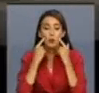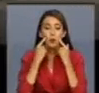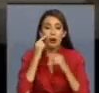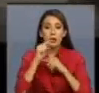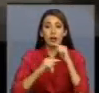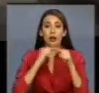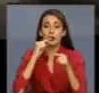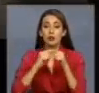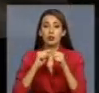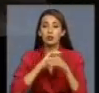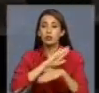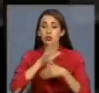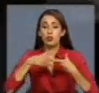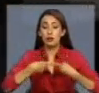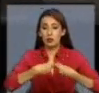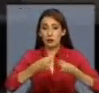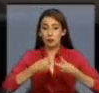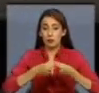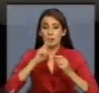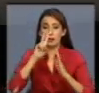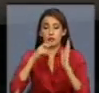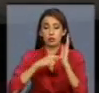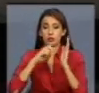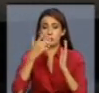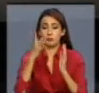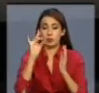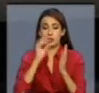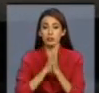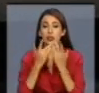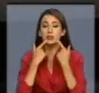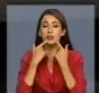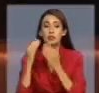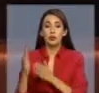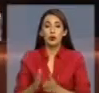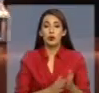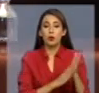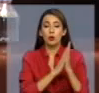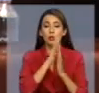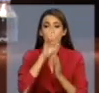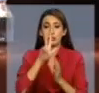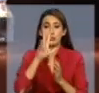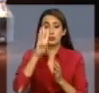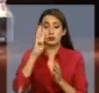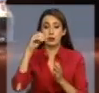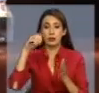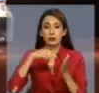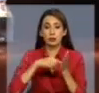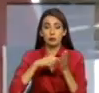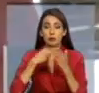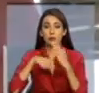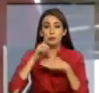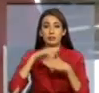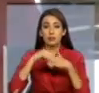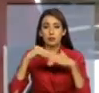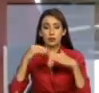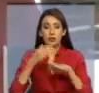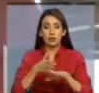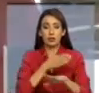Esta asciende a 34.853 millones de dólares. La cifra representa un nivel de gasto menor en